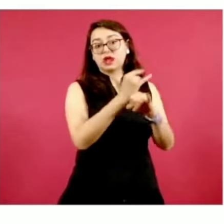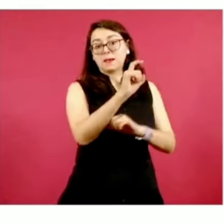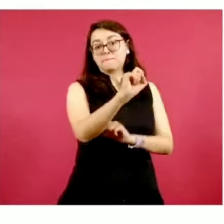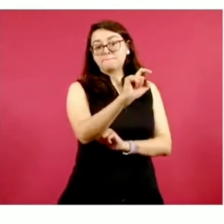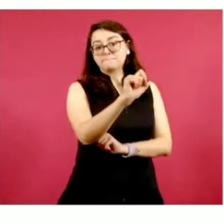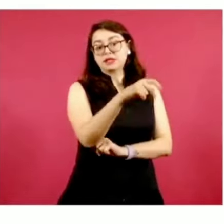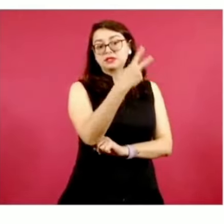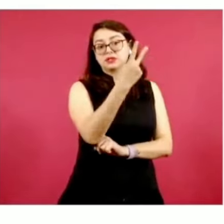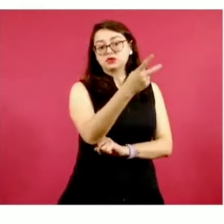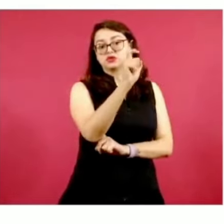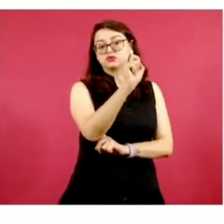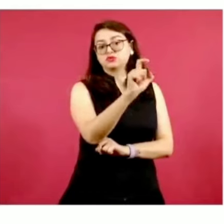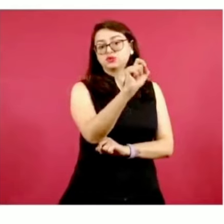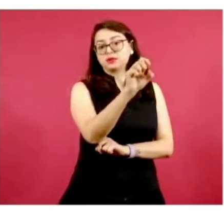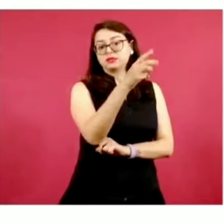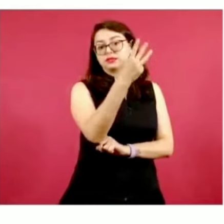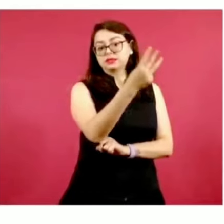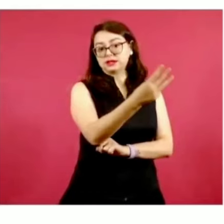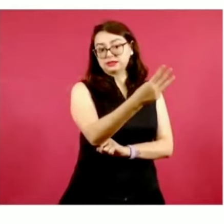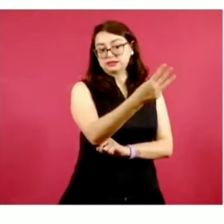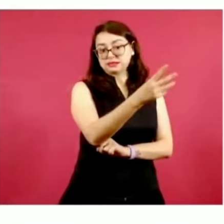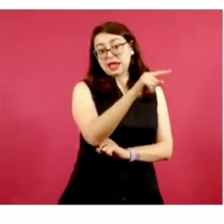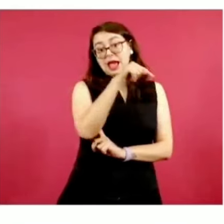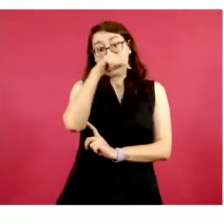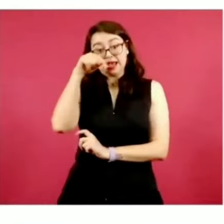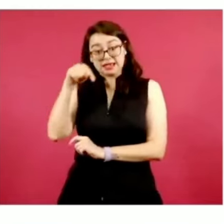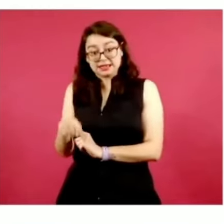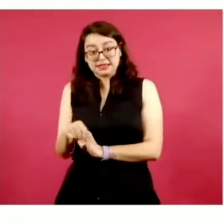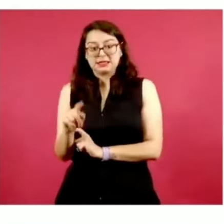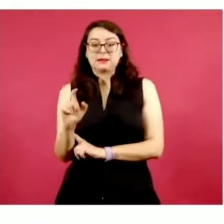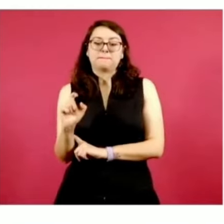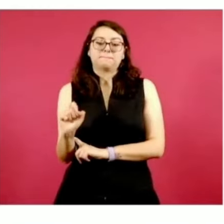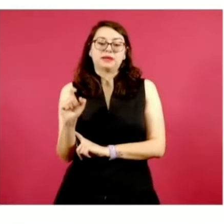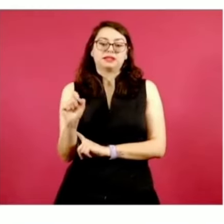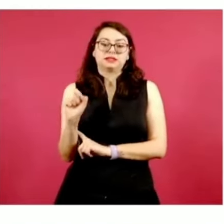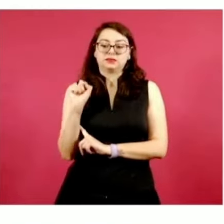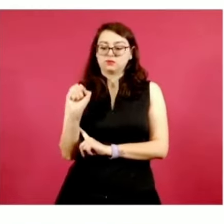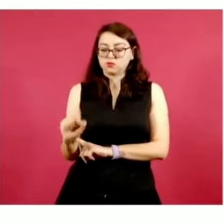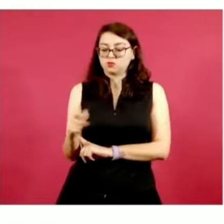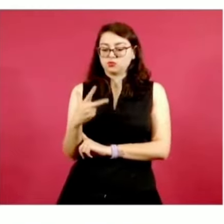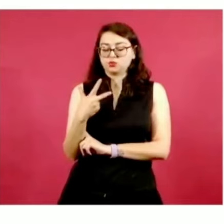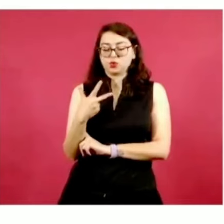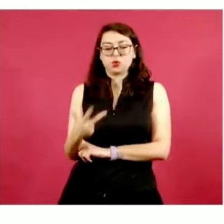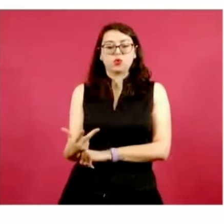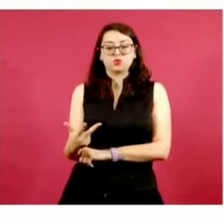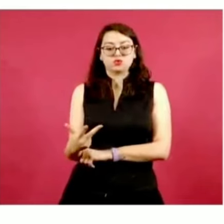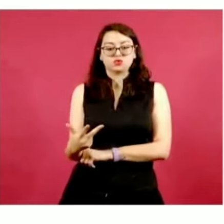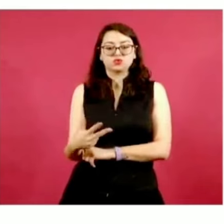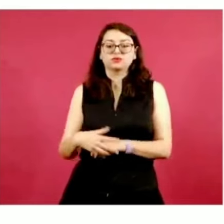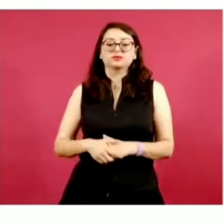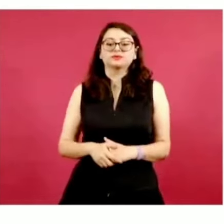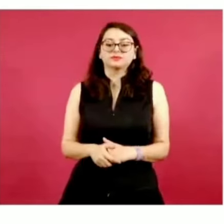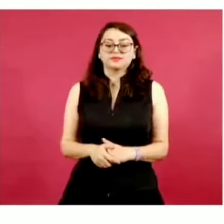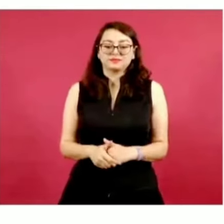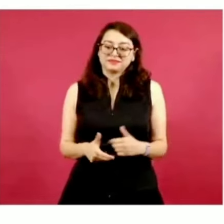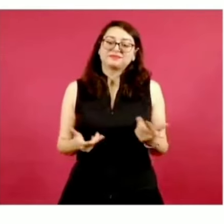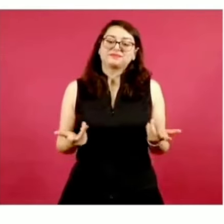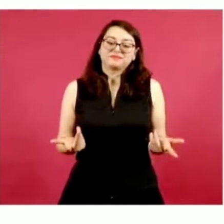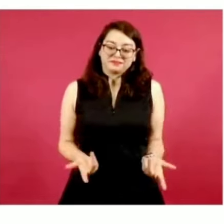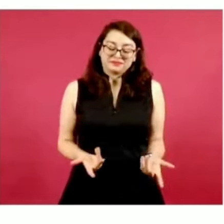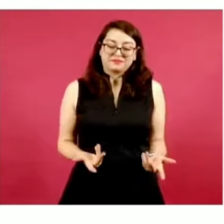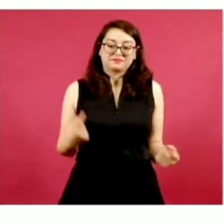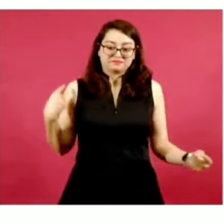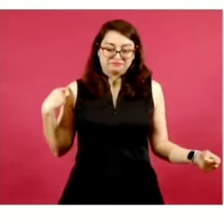p23 en cambio aquí en el país estuvo solamente a 20 pesos con 8 centavos en promedio a nivel nacional esto al